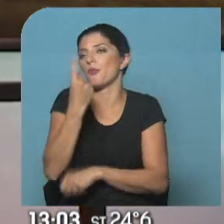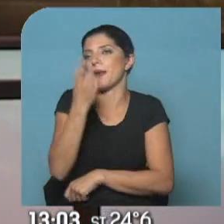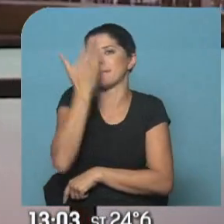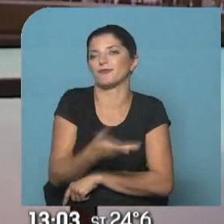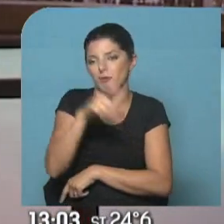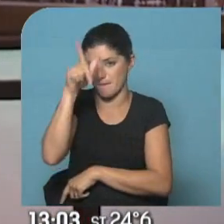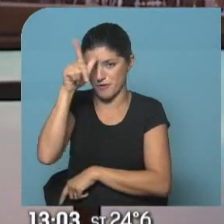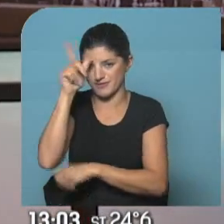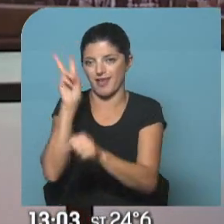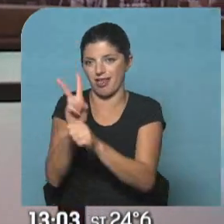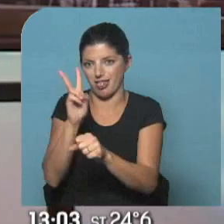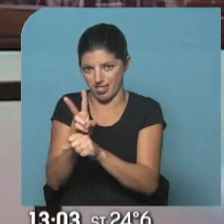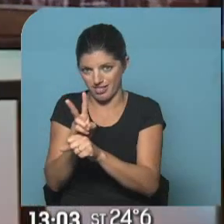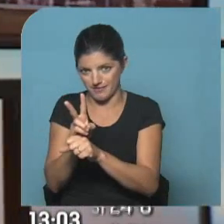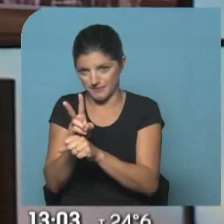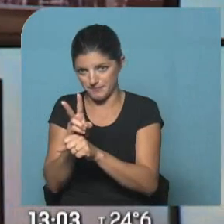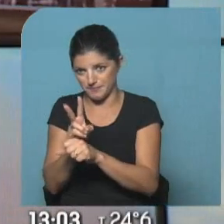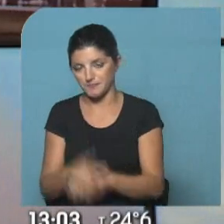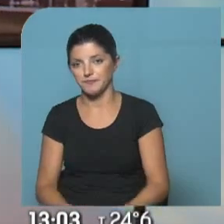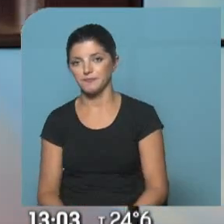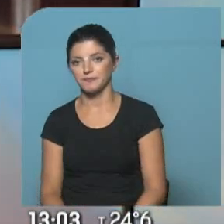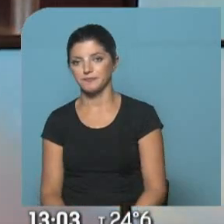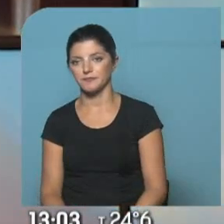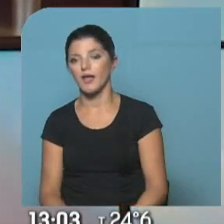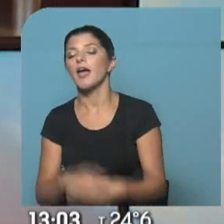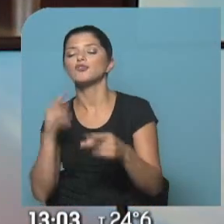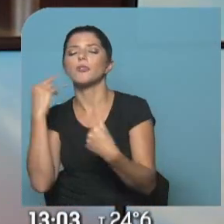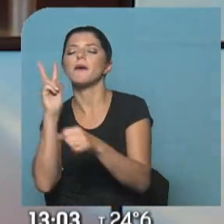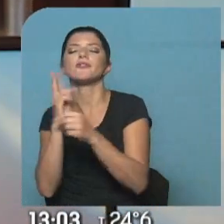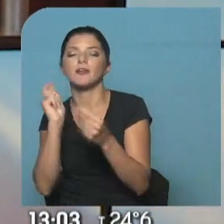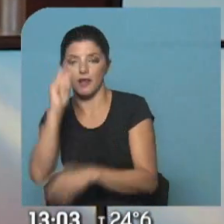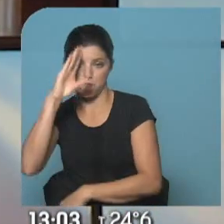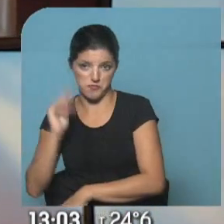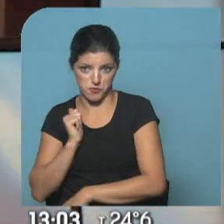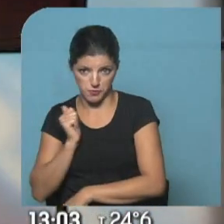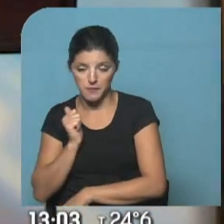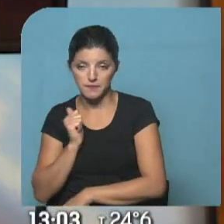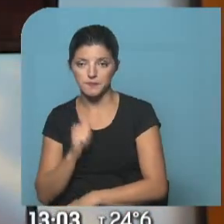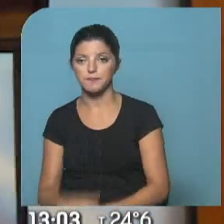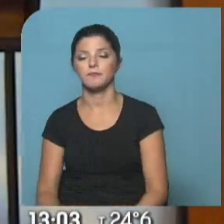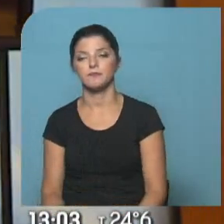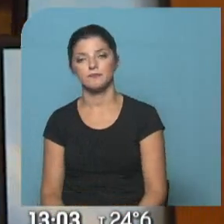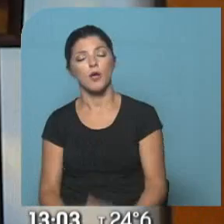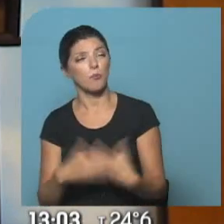manera, ha organizado históricamente un Estado a través de las Fuerzas Armadas. Ahora, dentro de la región, ¿uno podría